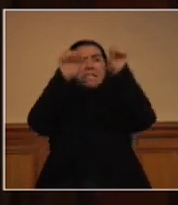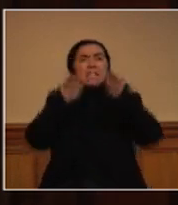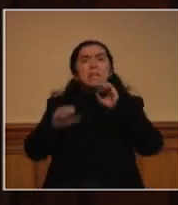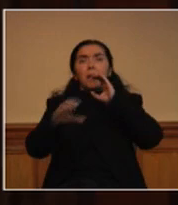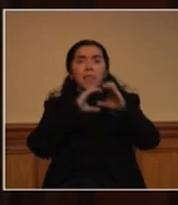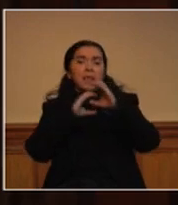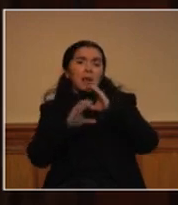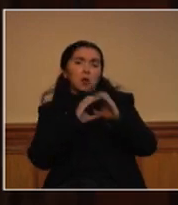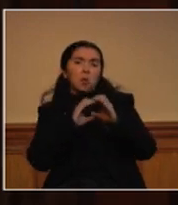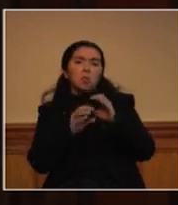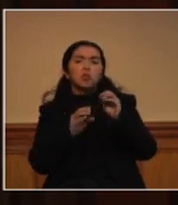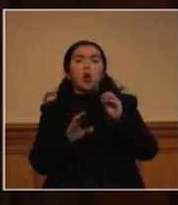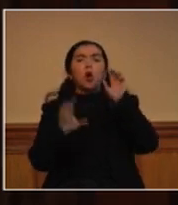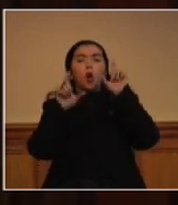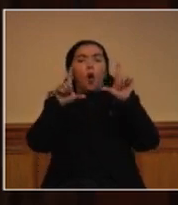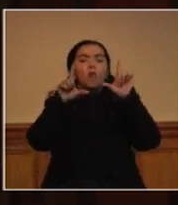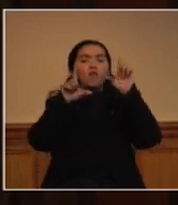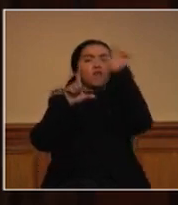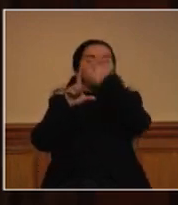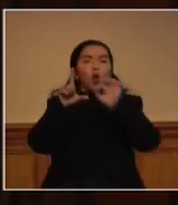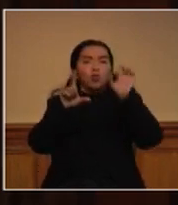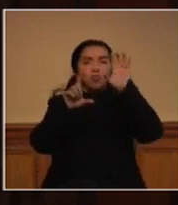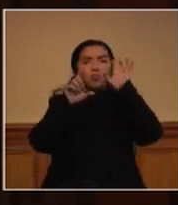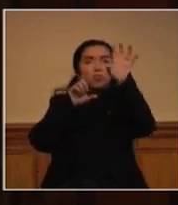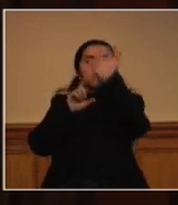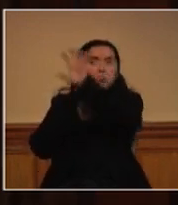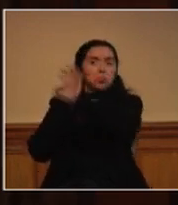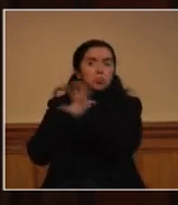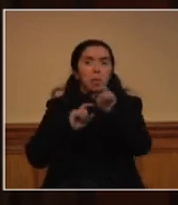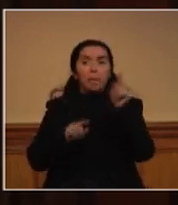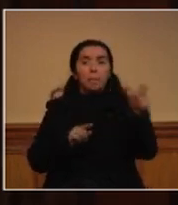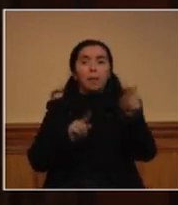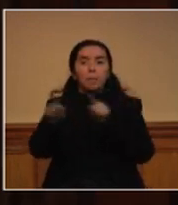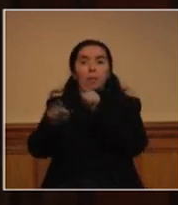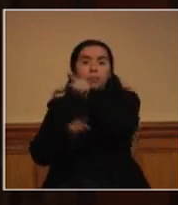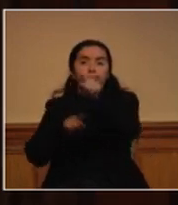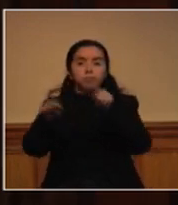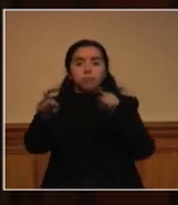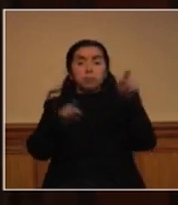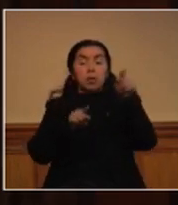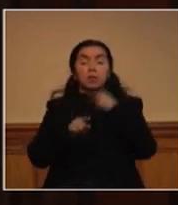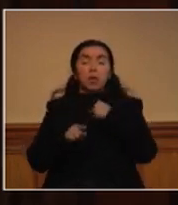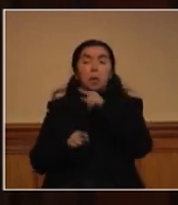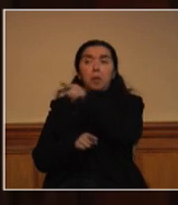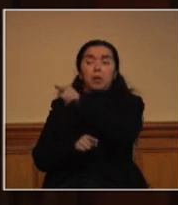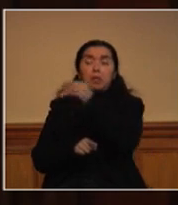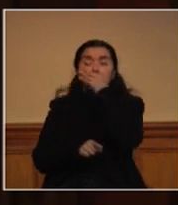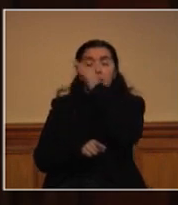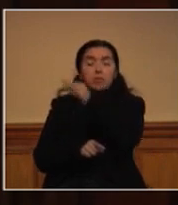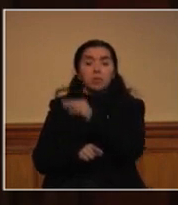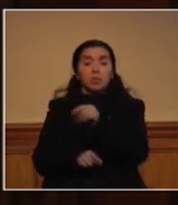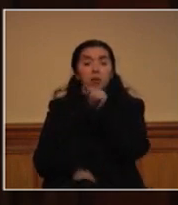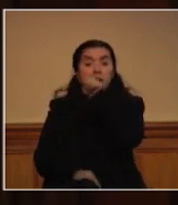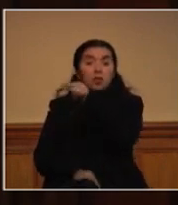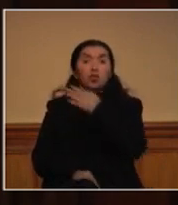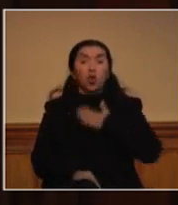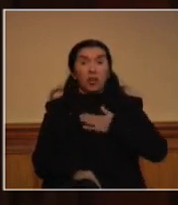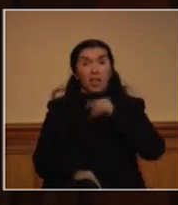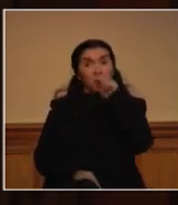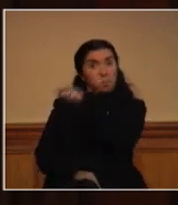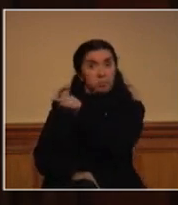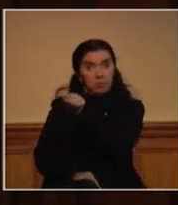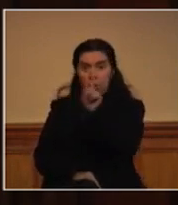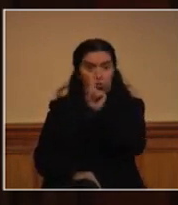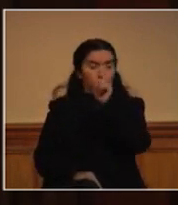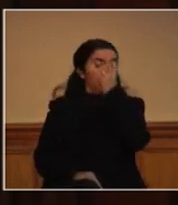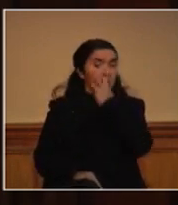cuantas pictogramas, fotografías y pueda señalar una imagen para decir un deseo. Eso no